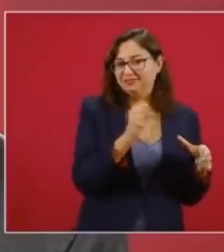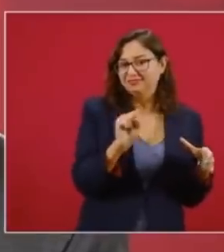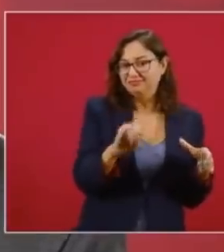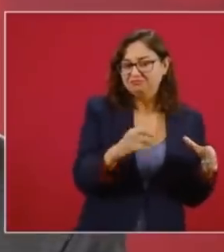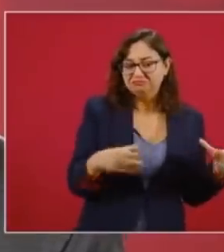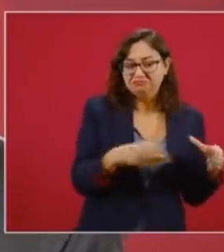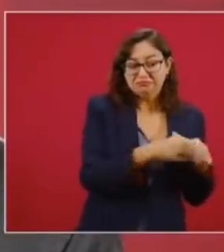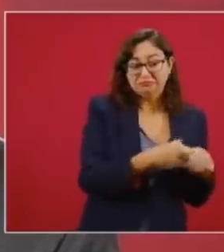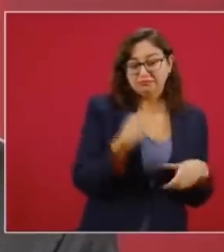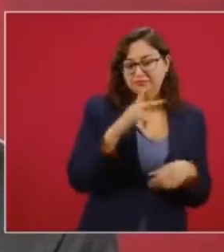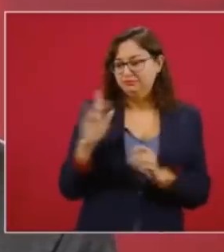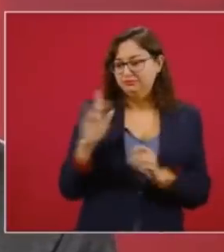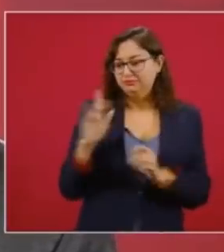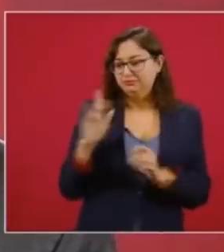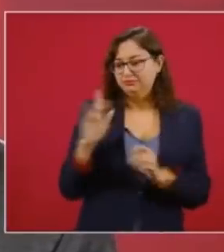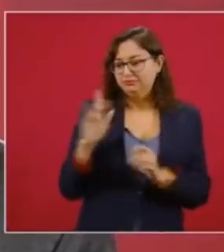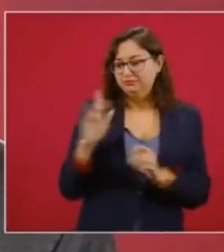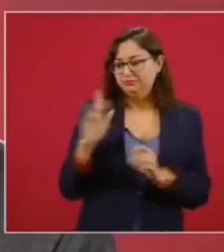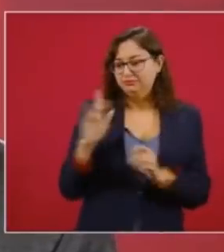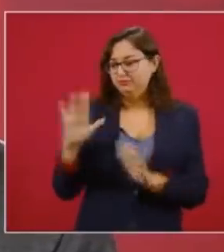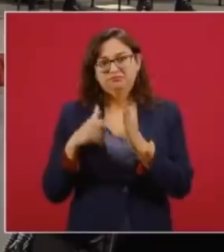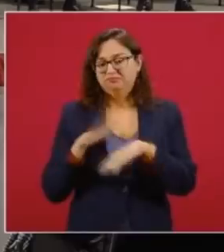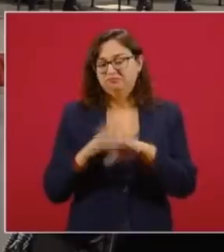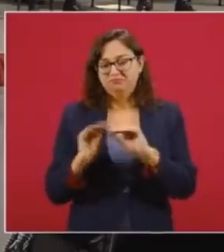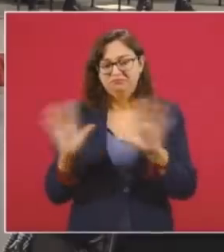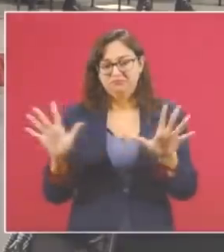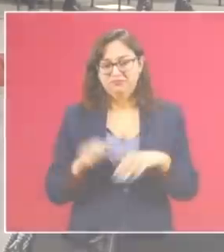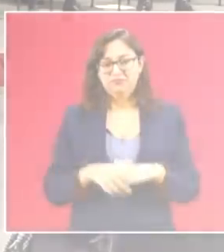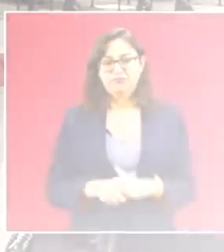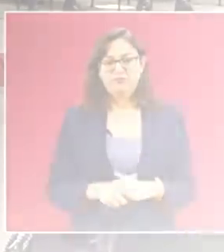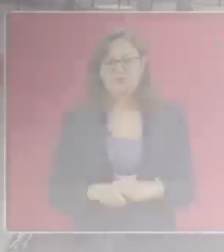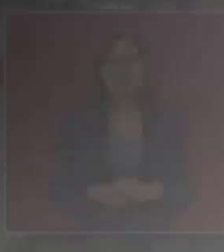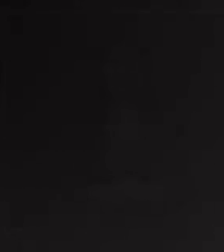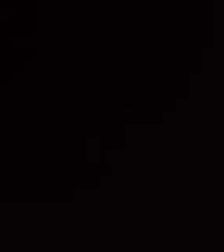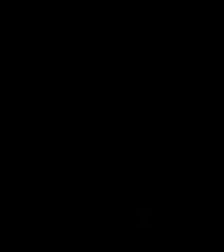presupuesto, las reglas son específicas. Y finalmente.